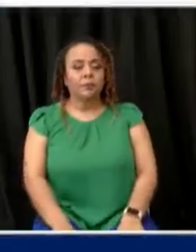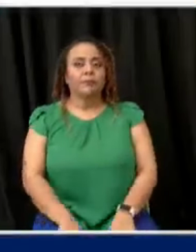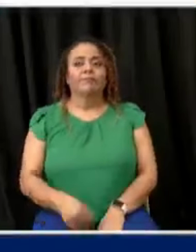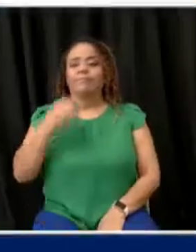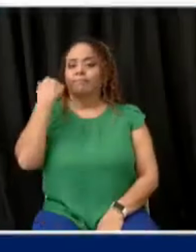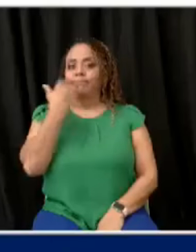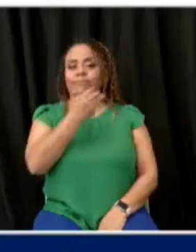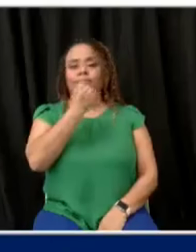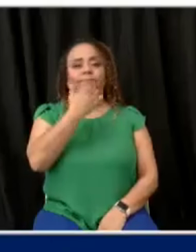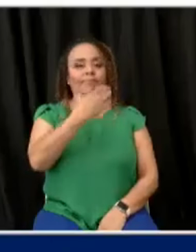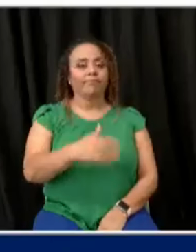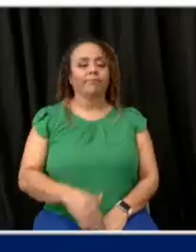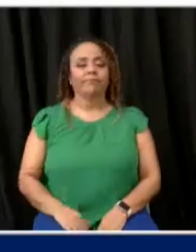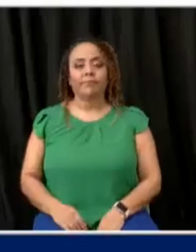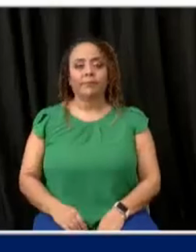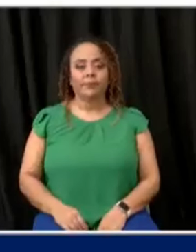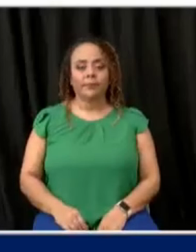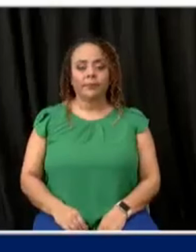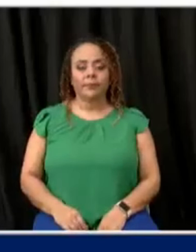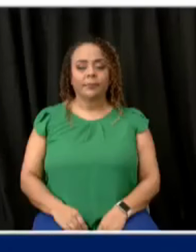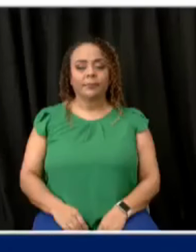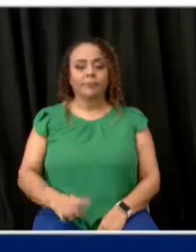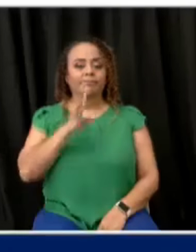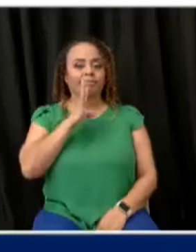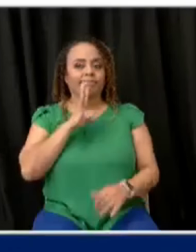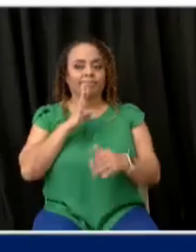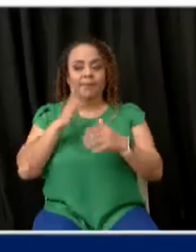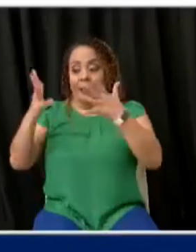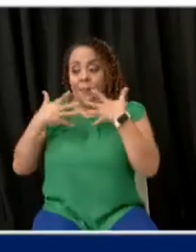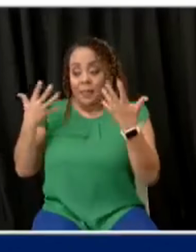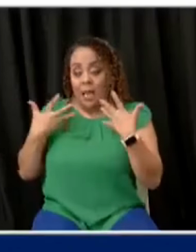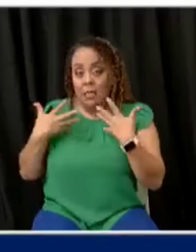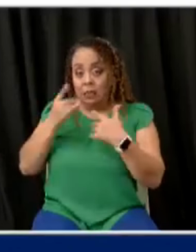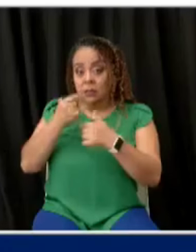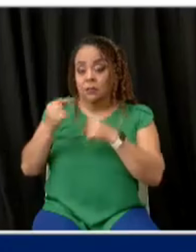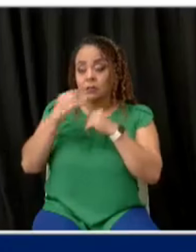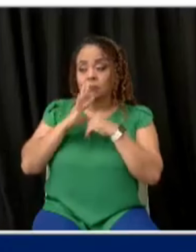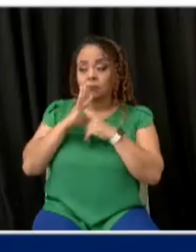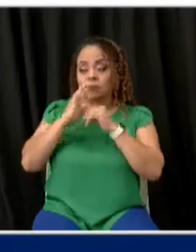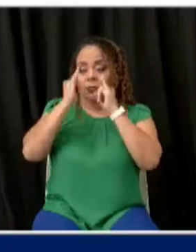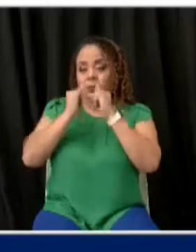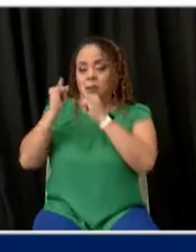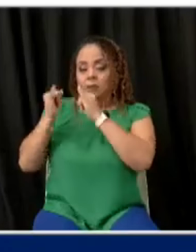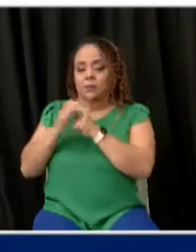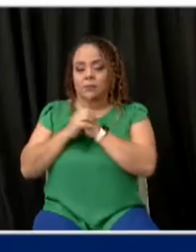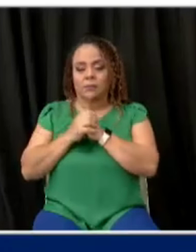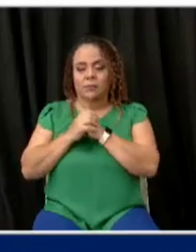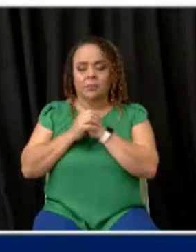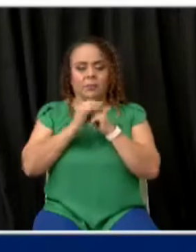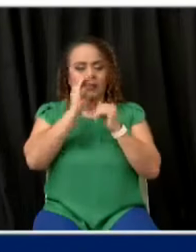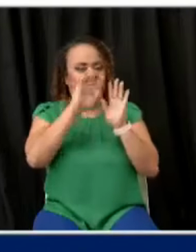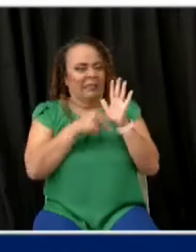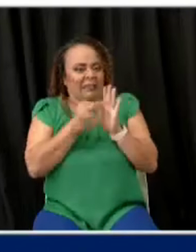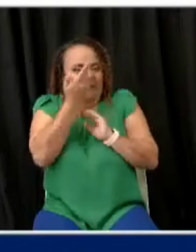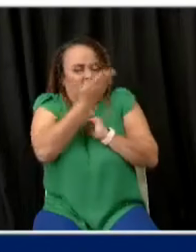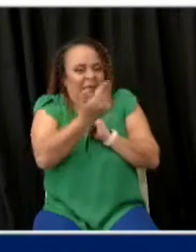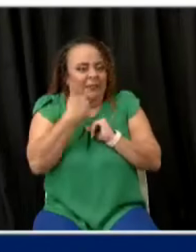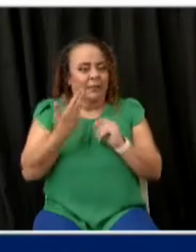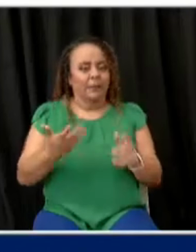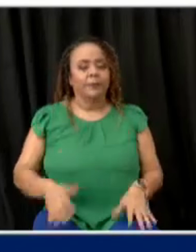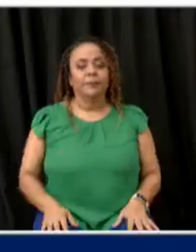Esa misma, muchísimas gracias. Nos habla sobre ambientales y nos habla sobre individuales. ¿Qué es ese diagrama que nos trae el día de